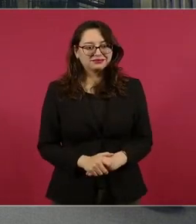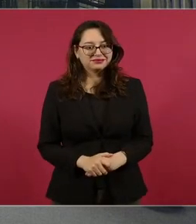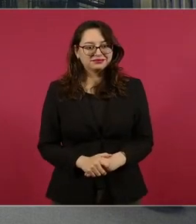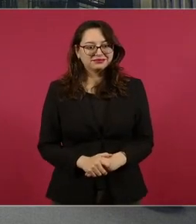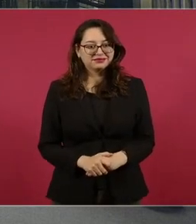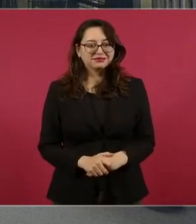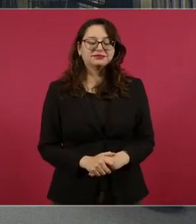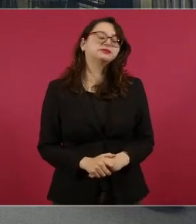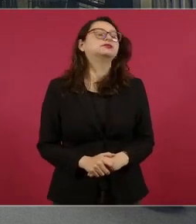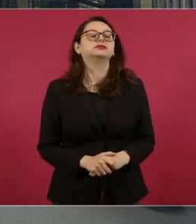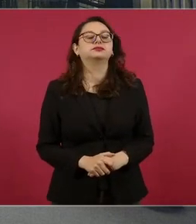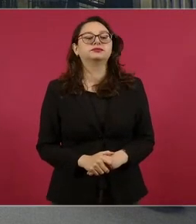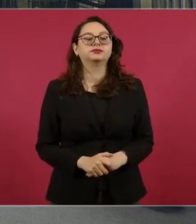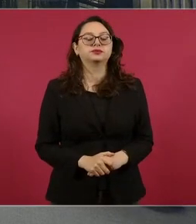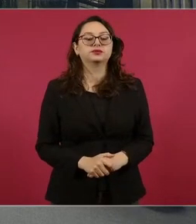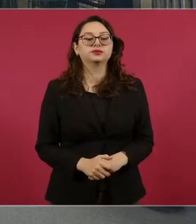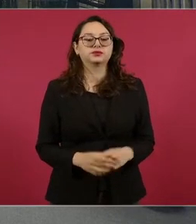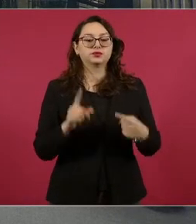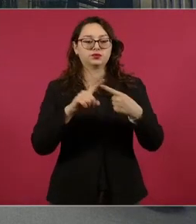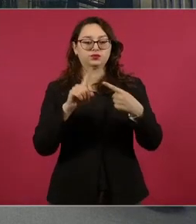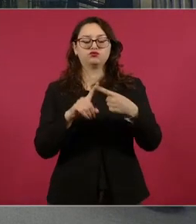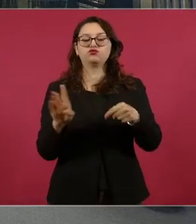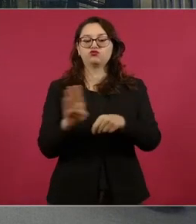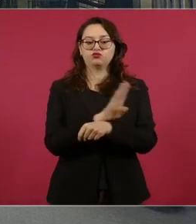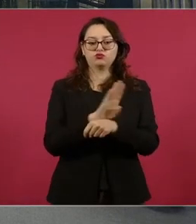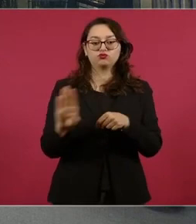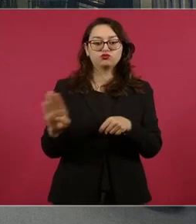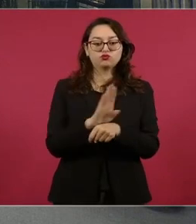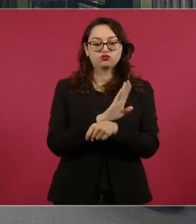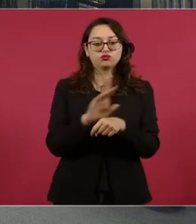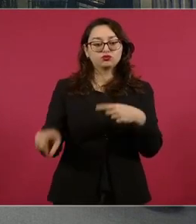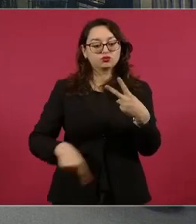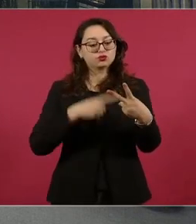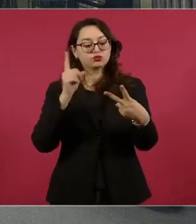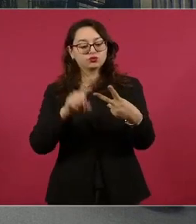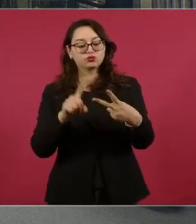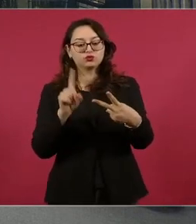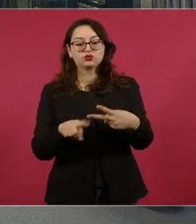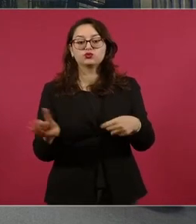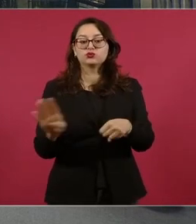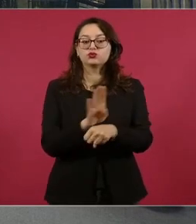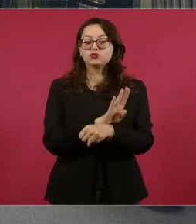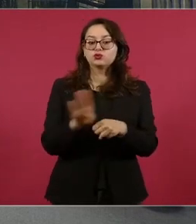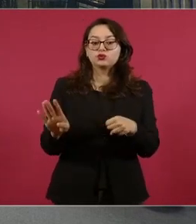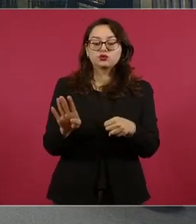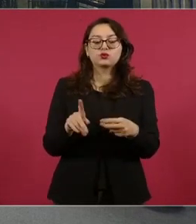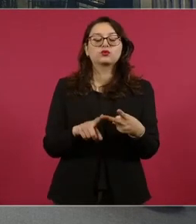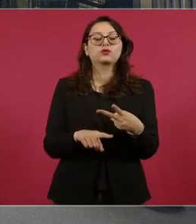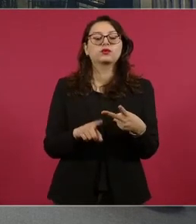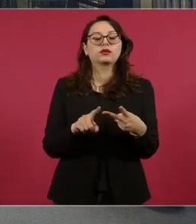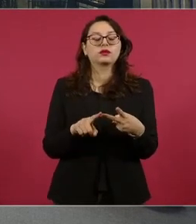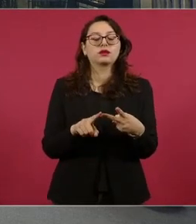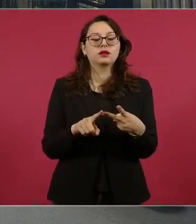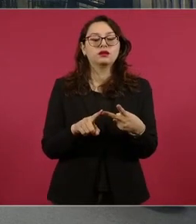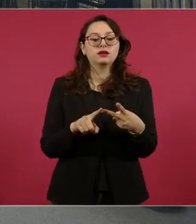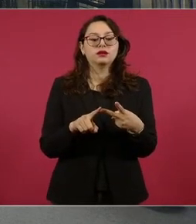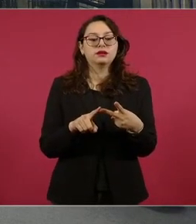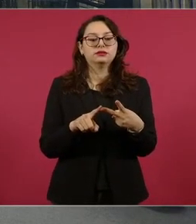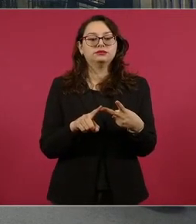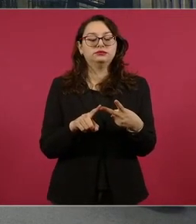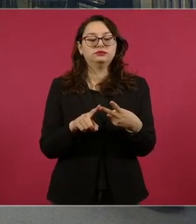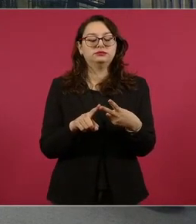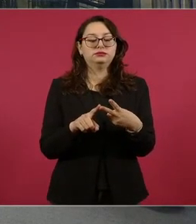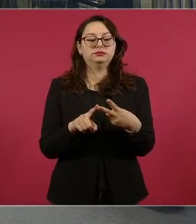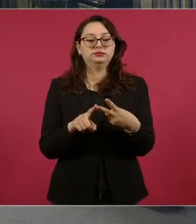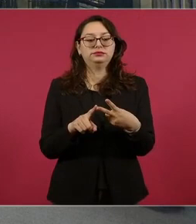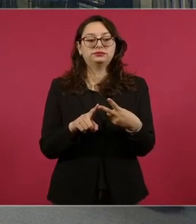tren es una ventaja otra ventaja es que